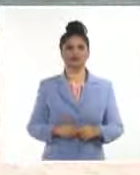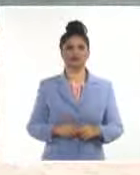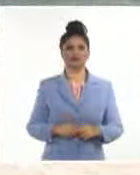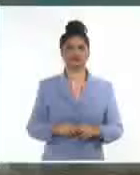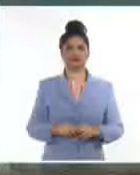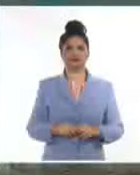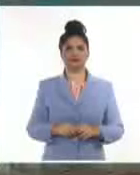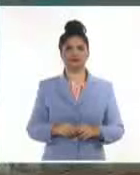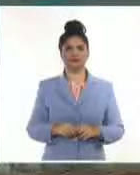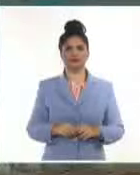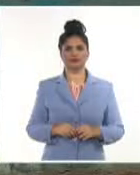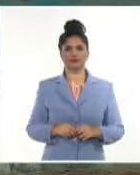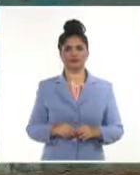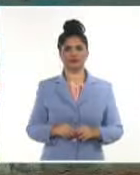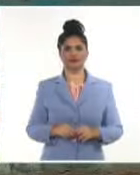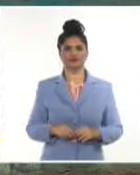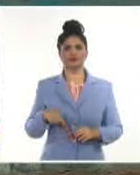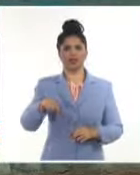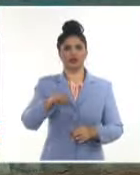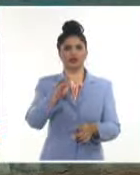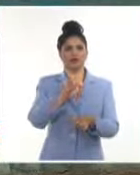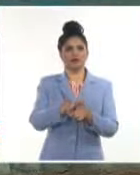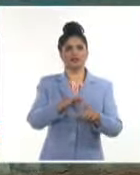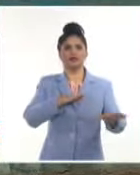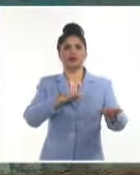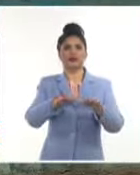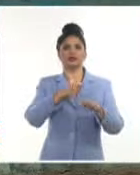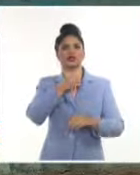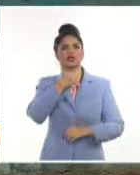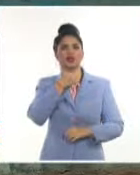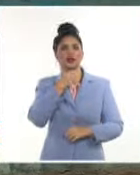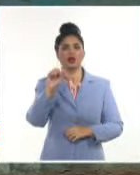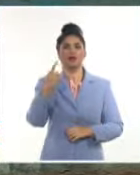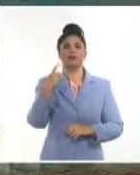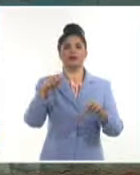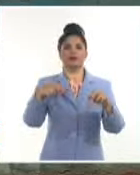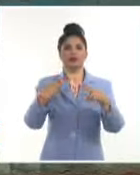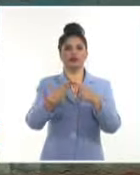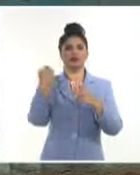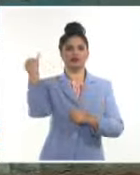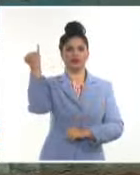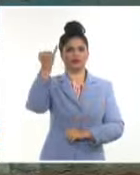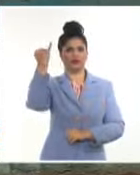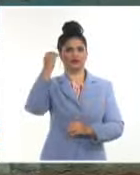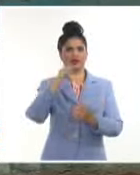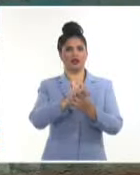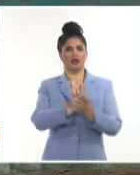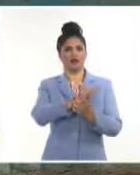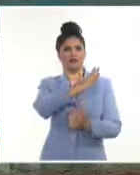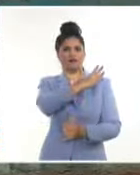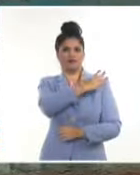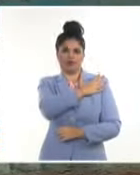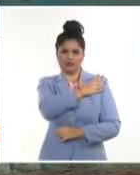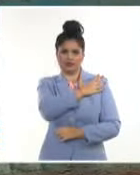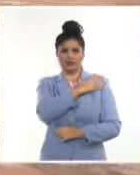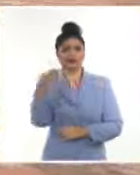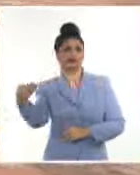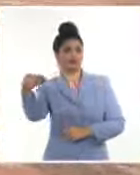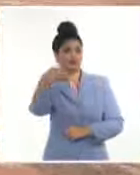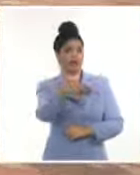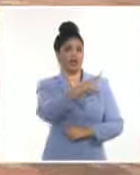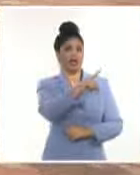Bueno, ahora iniciamos la preparación en enero. El primer torneo internacional que tenemos es en marzo, que va a ser en Cienfuegos. Es un